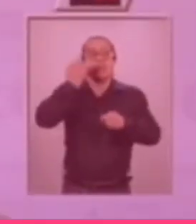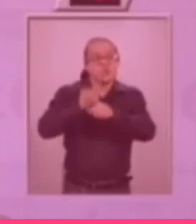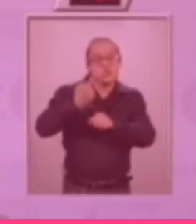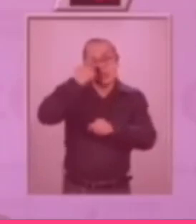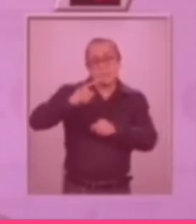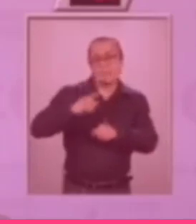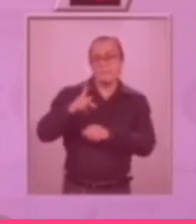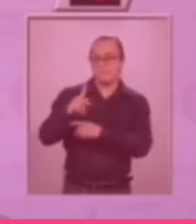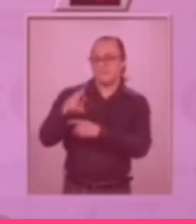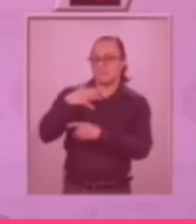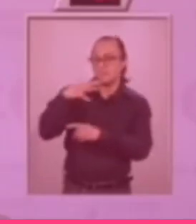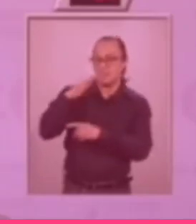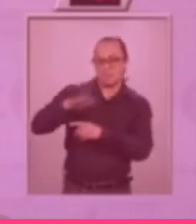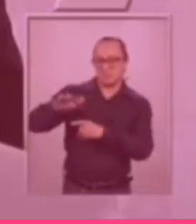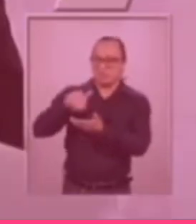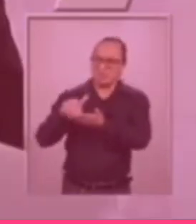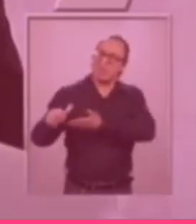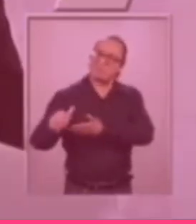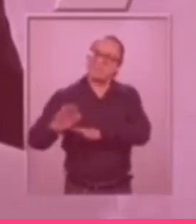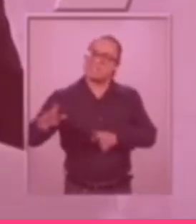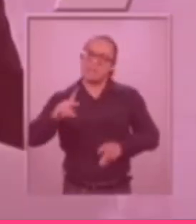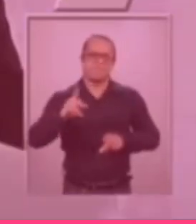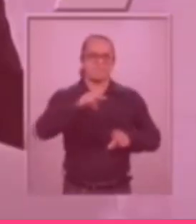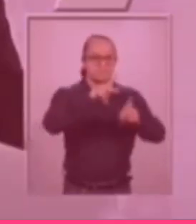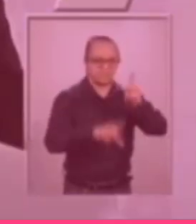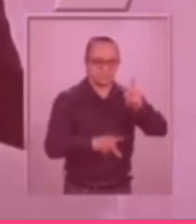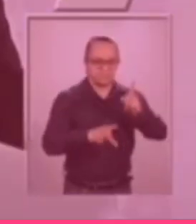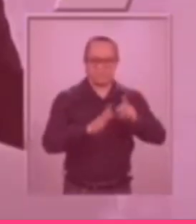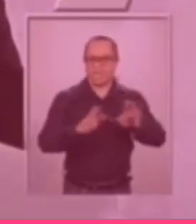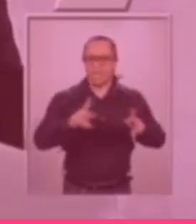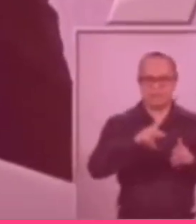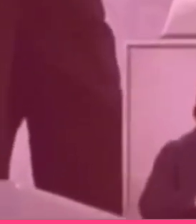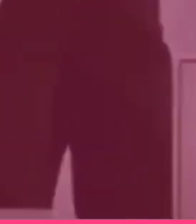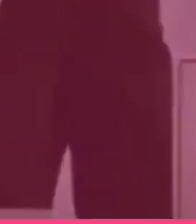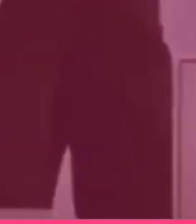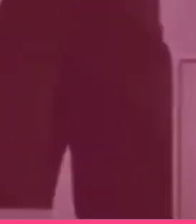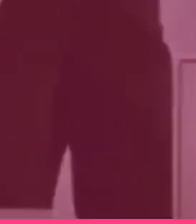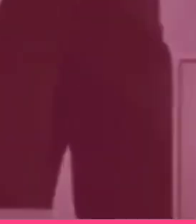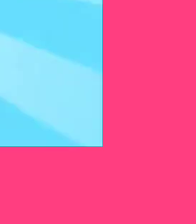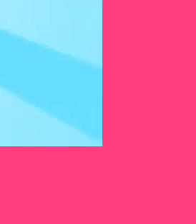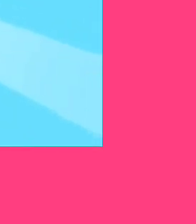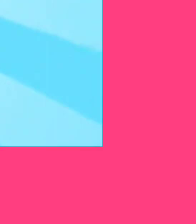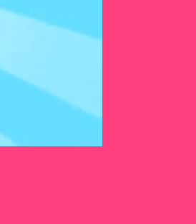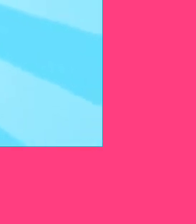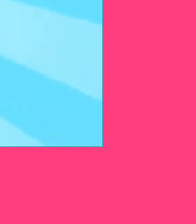que tenemos de decirle adiós a los corruptos de siempre y darles una verdadera lección de... Gracias, candidata.